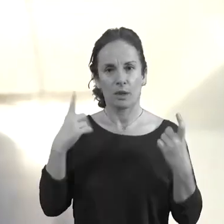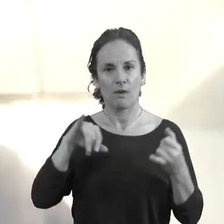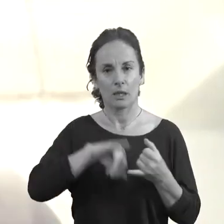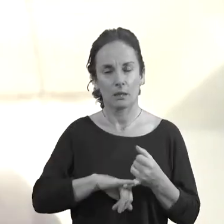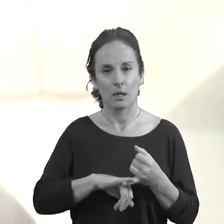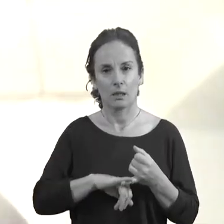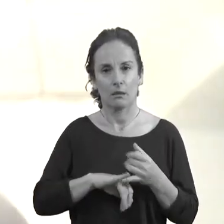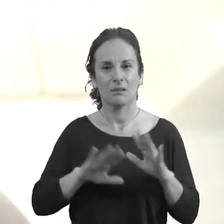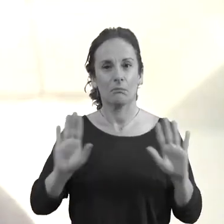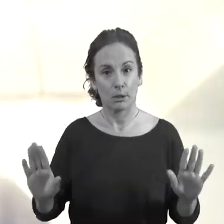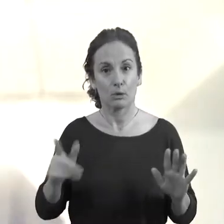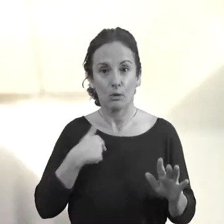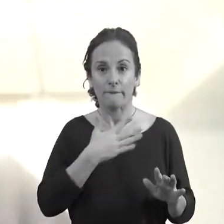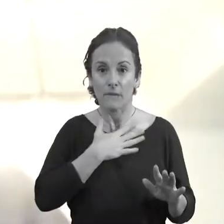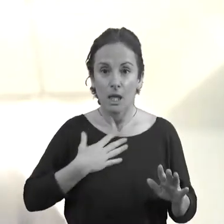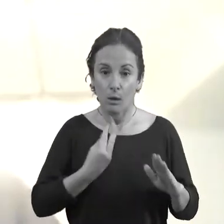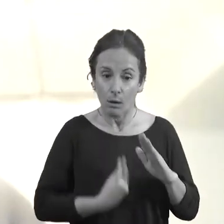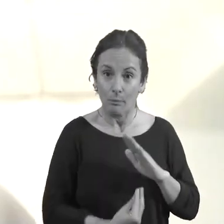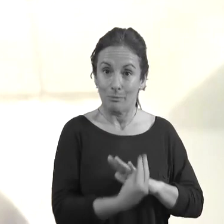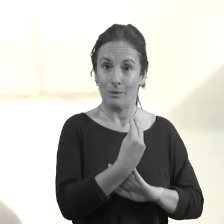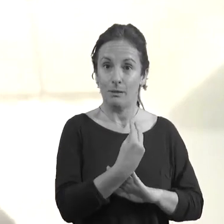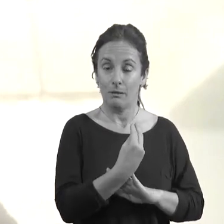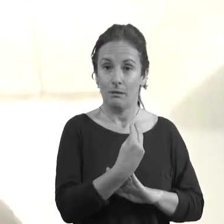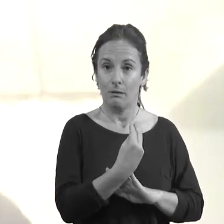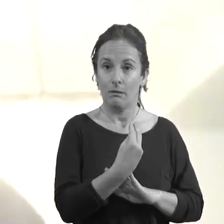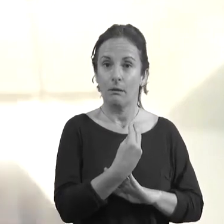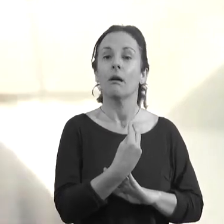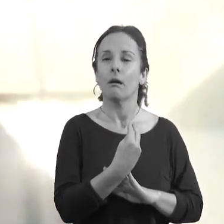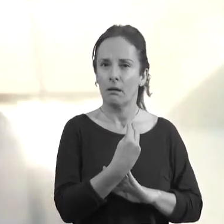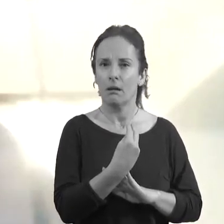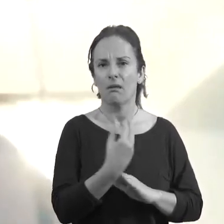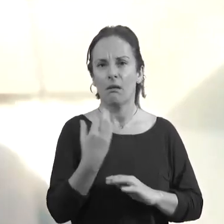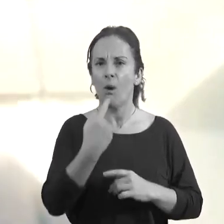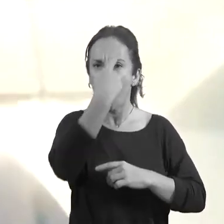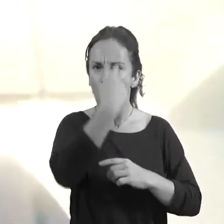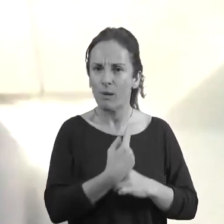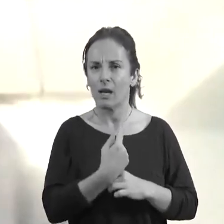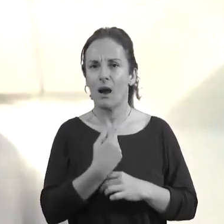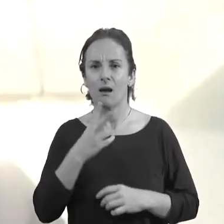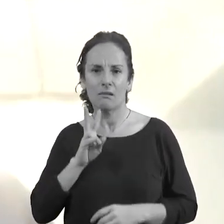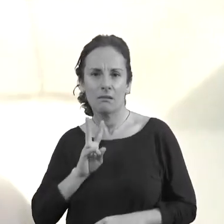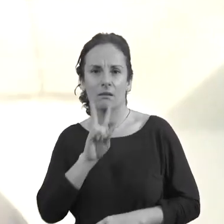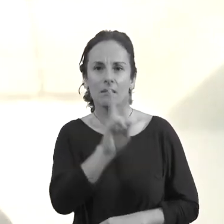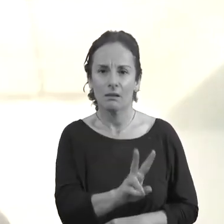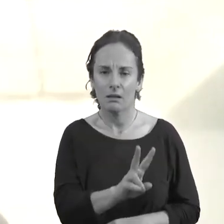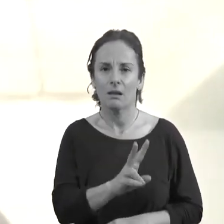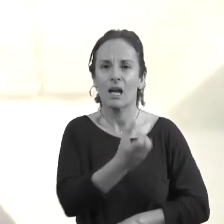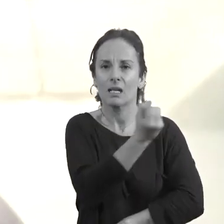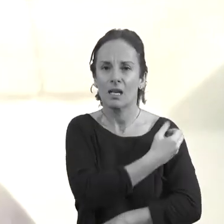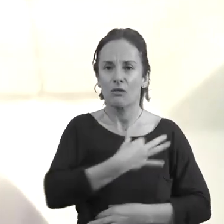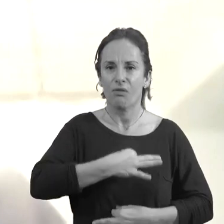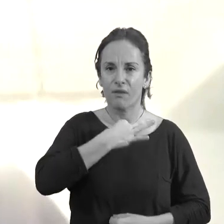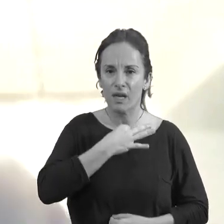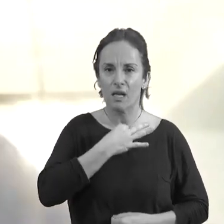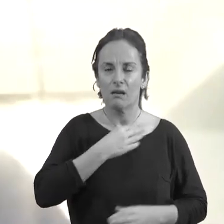claro que ese niño o esa niña viene de un semen de donante anónimo y que se ha hecho en una clínica. Quiero decir,